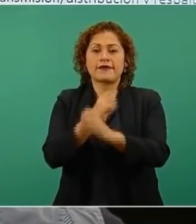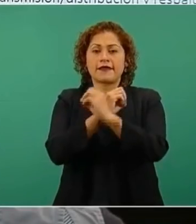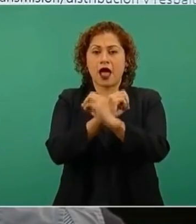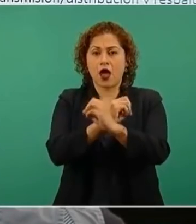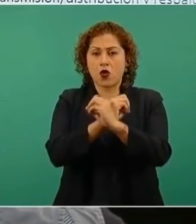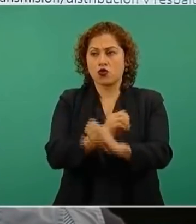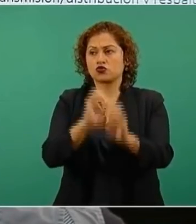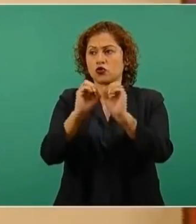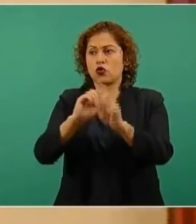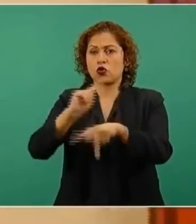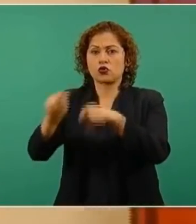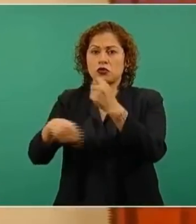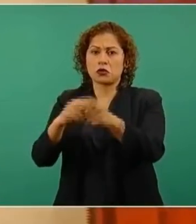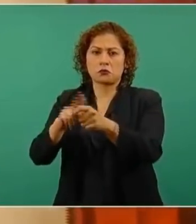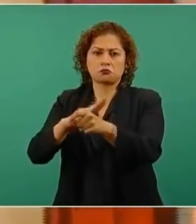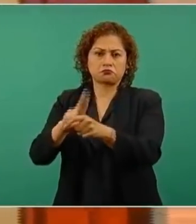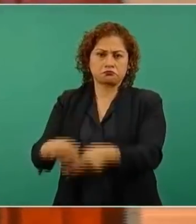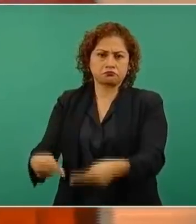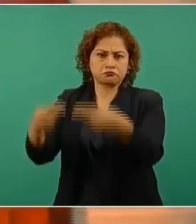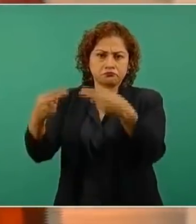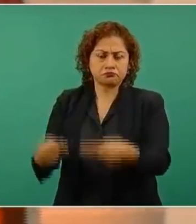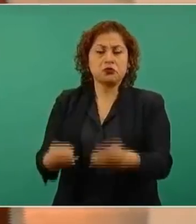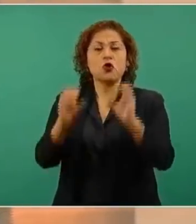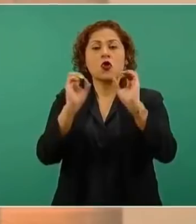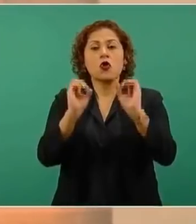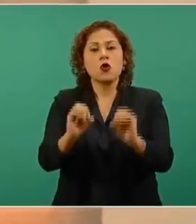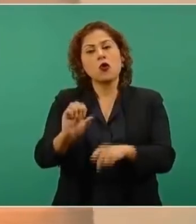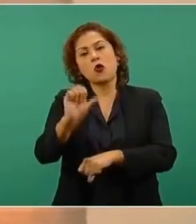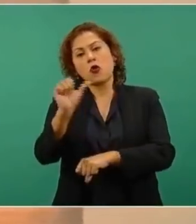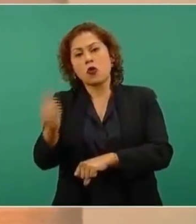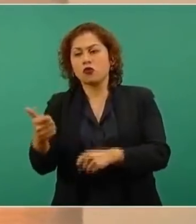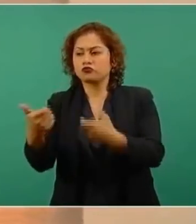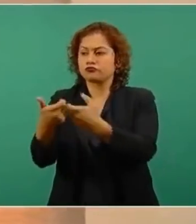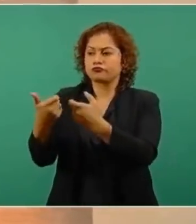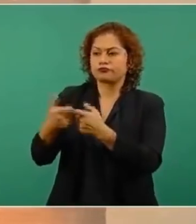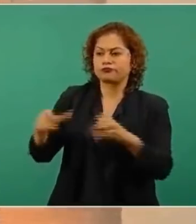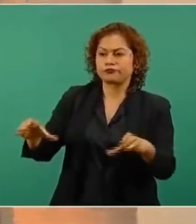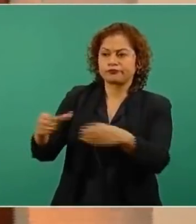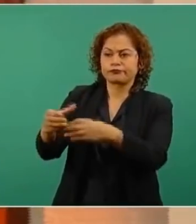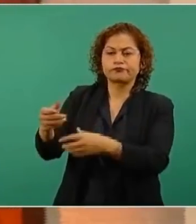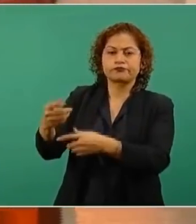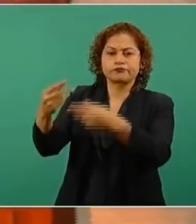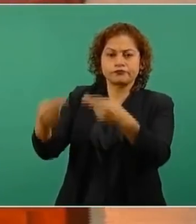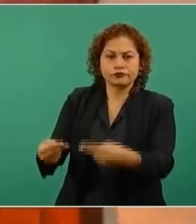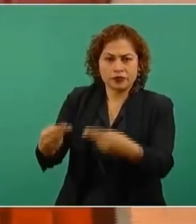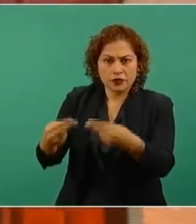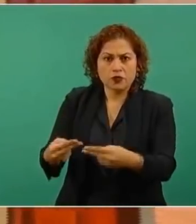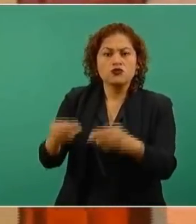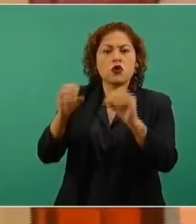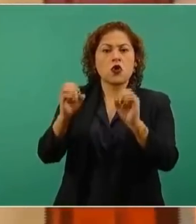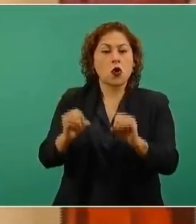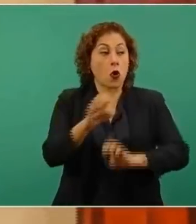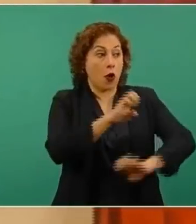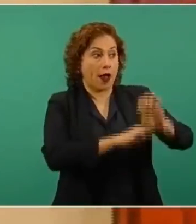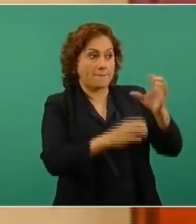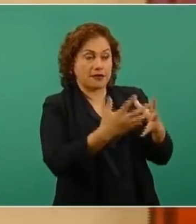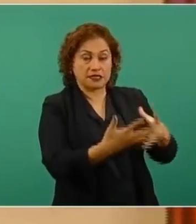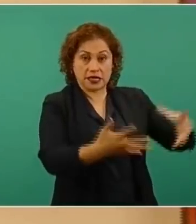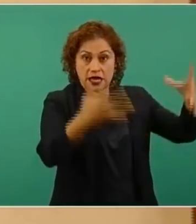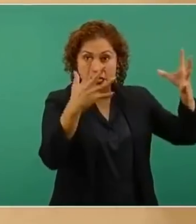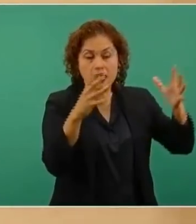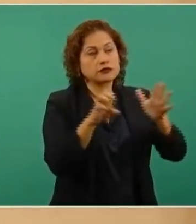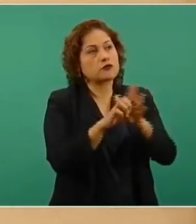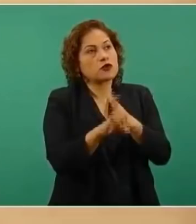de abarrotes, una tienda de las que llaman de conveniencia o grandes corporativos como las